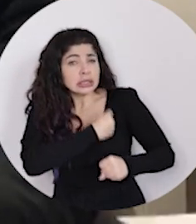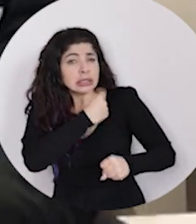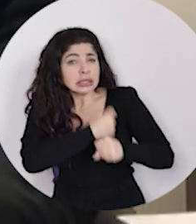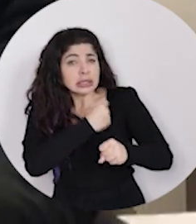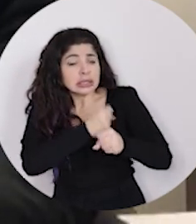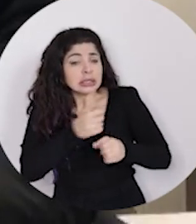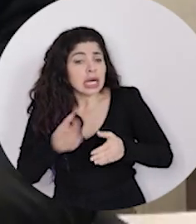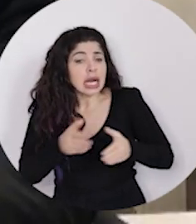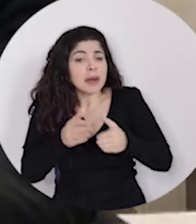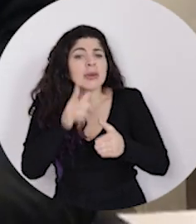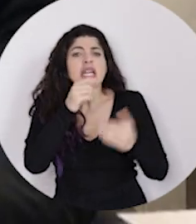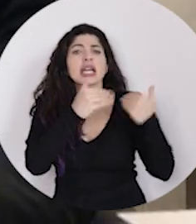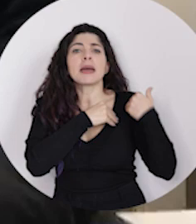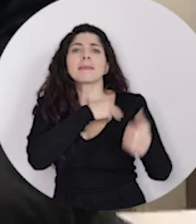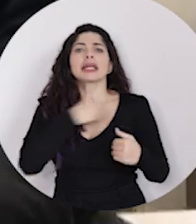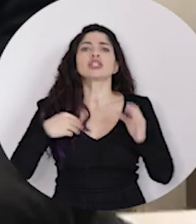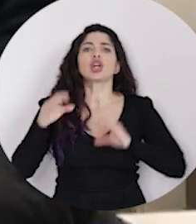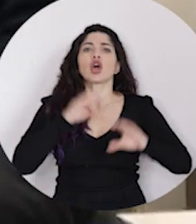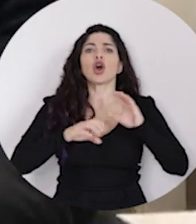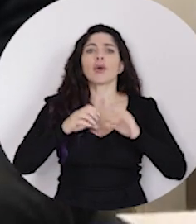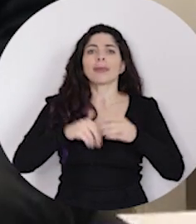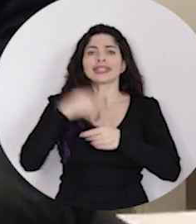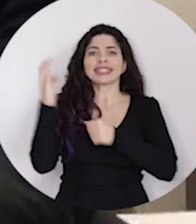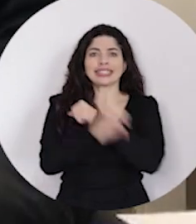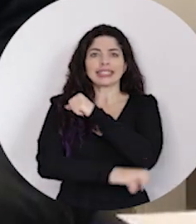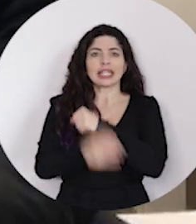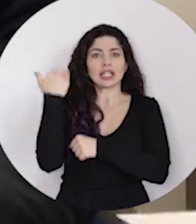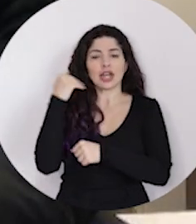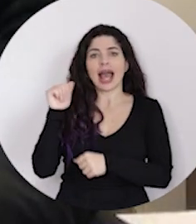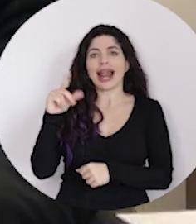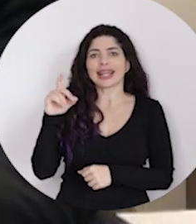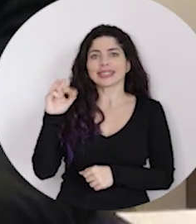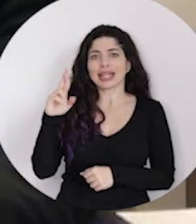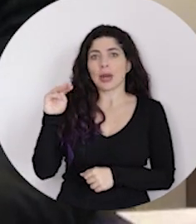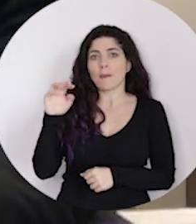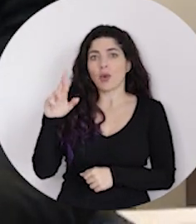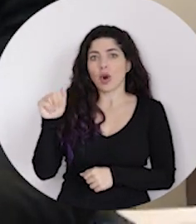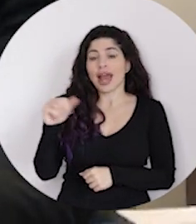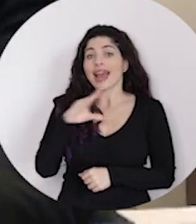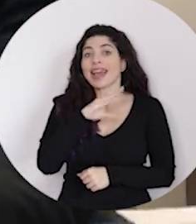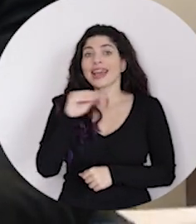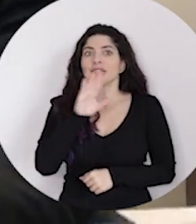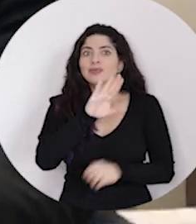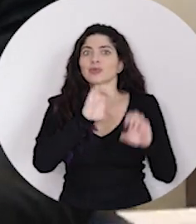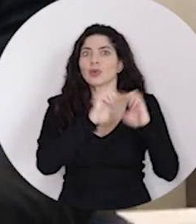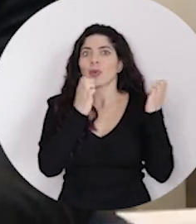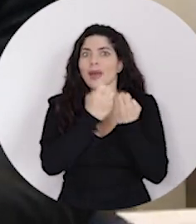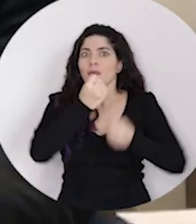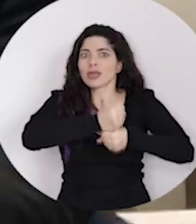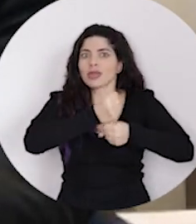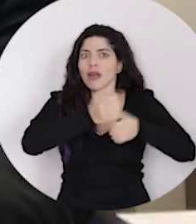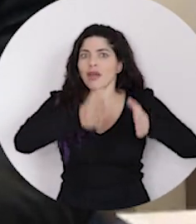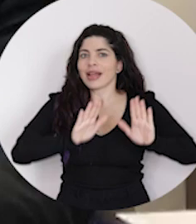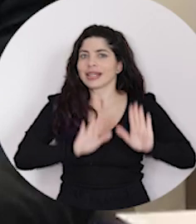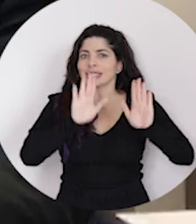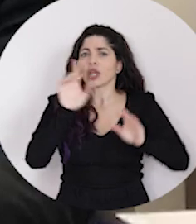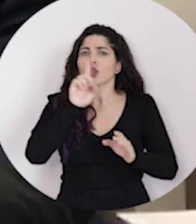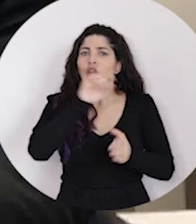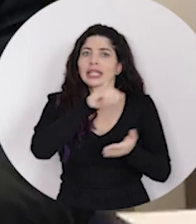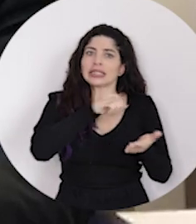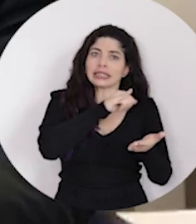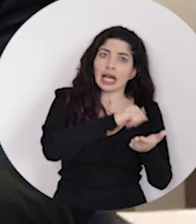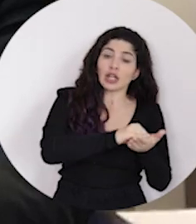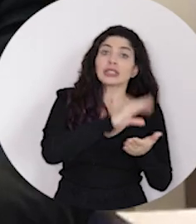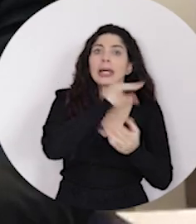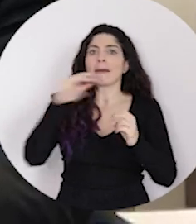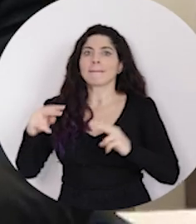subsecuentes fueron conducidas por el ministro de Comercio Exterior de entonces, Alexander Mora, y su excelente equipo de colaboradores en